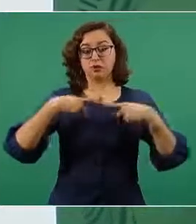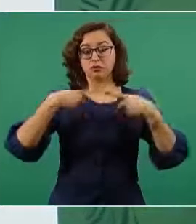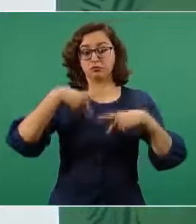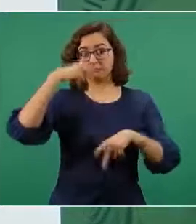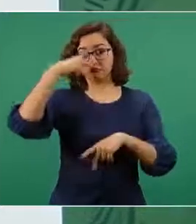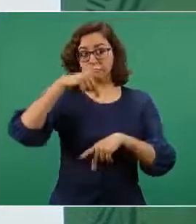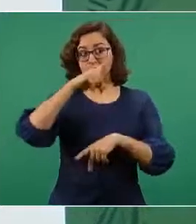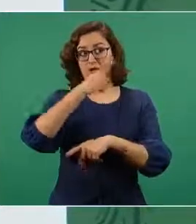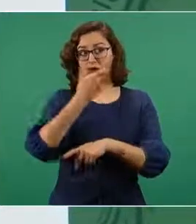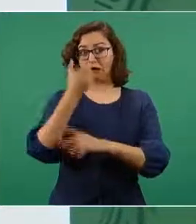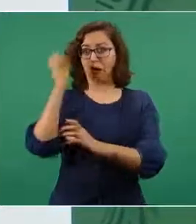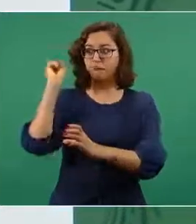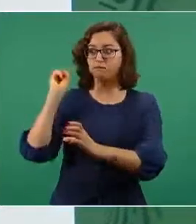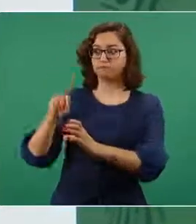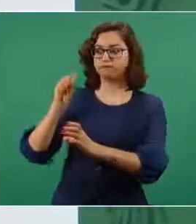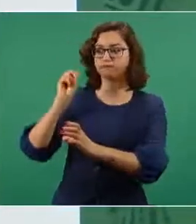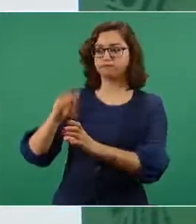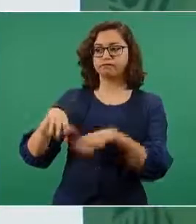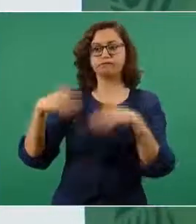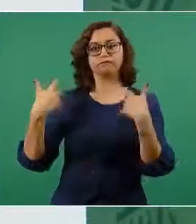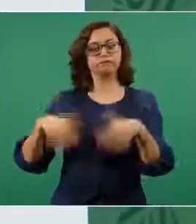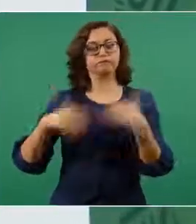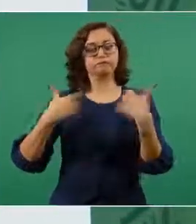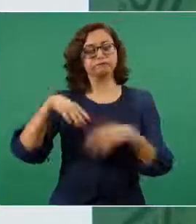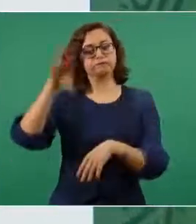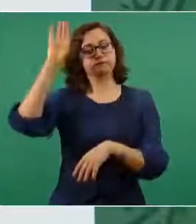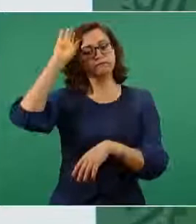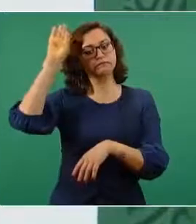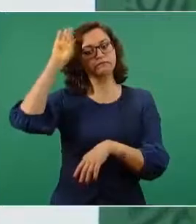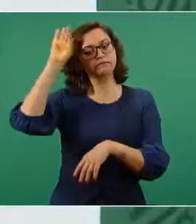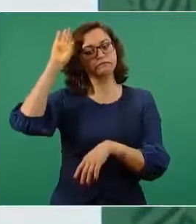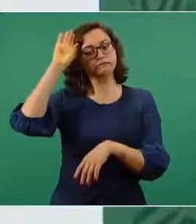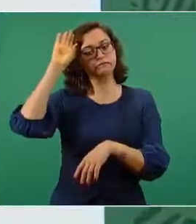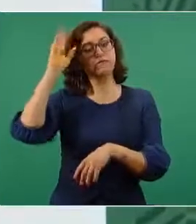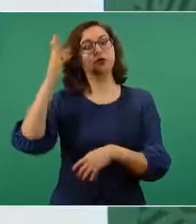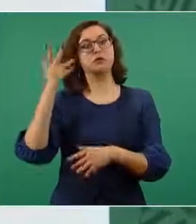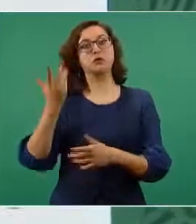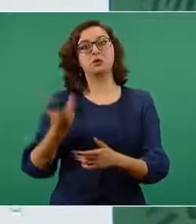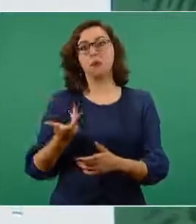que va a aumentar, vamos a captar